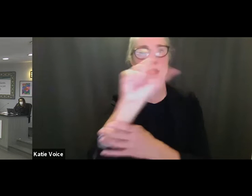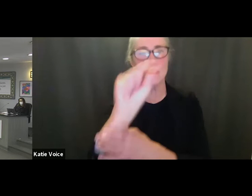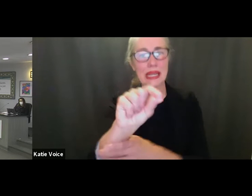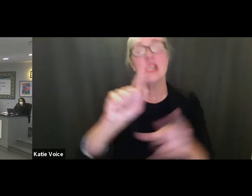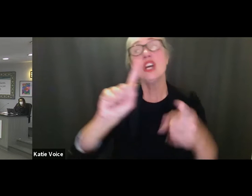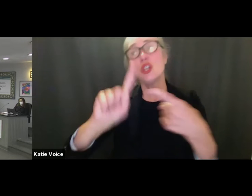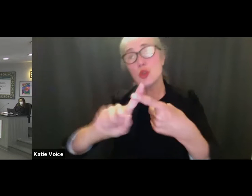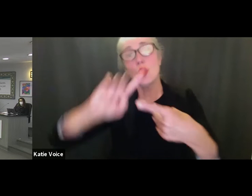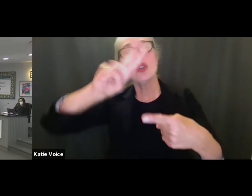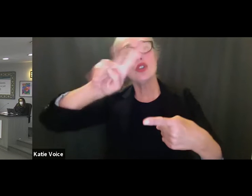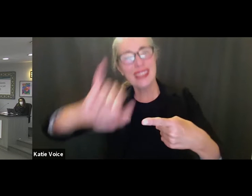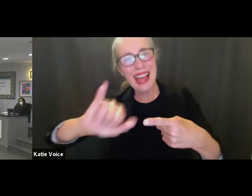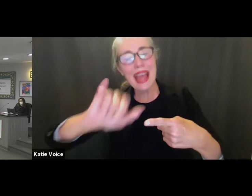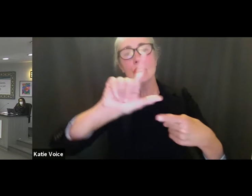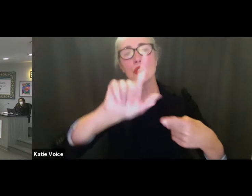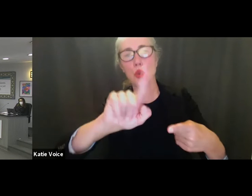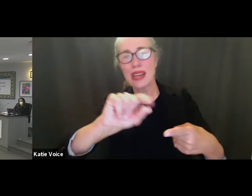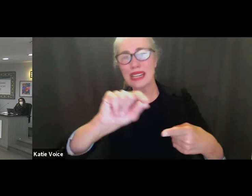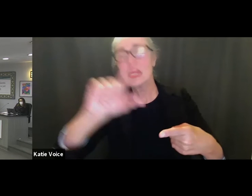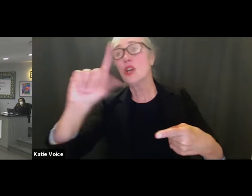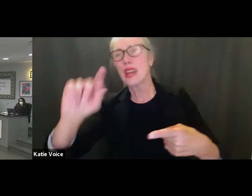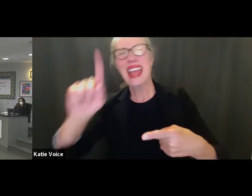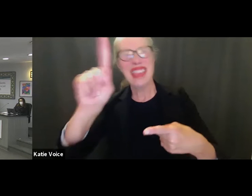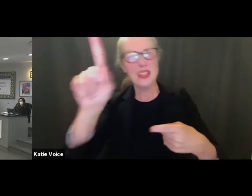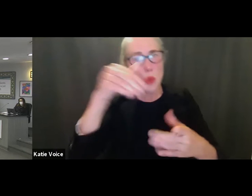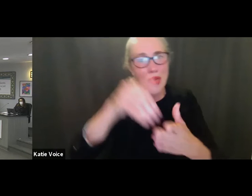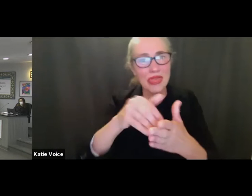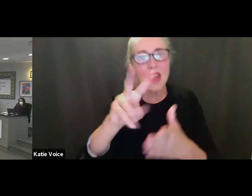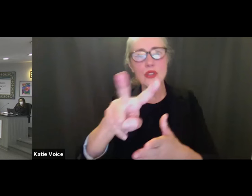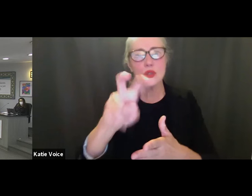de 2020 y julio de 2021 son